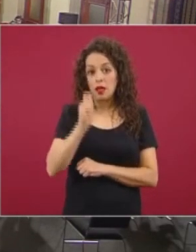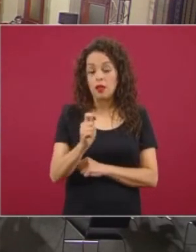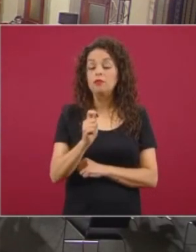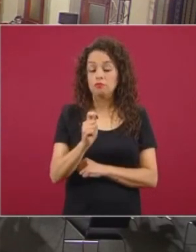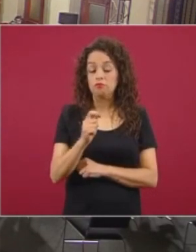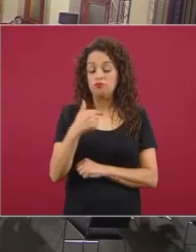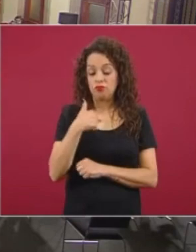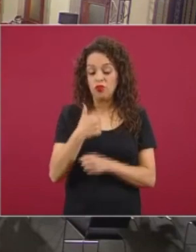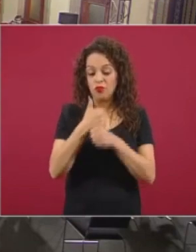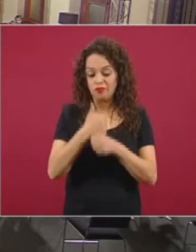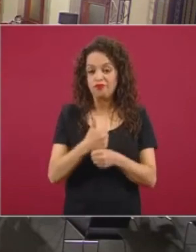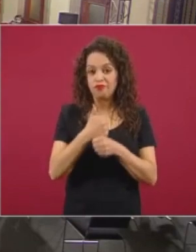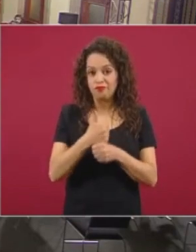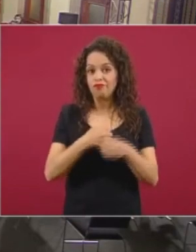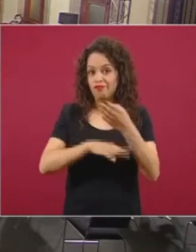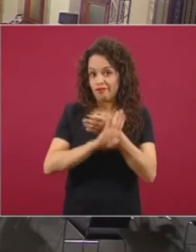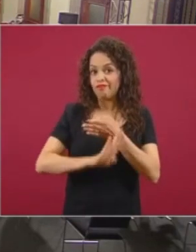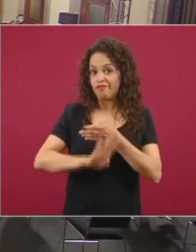está siendo violentada?